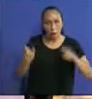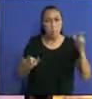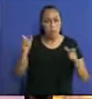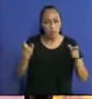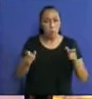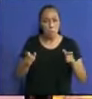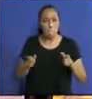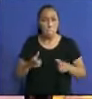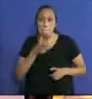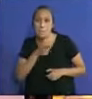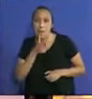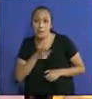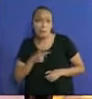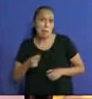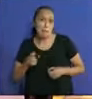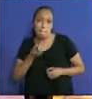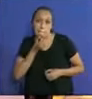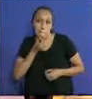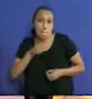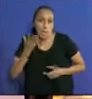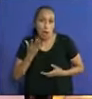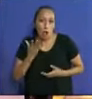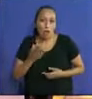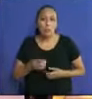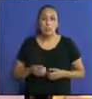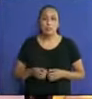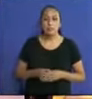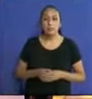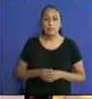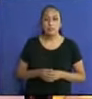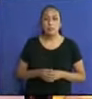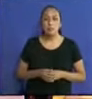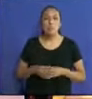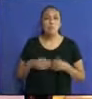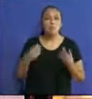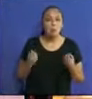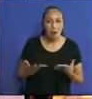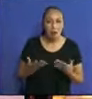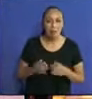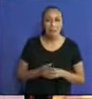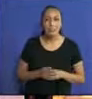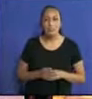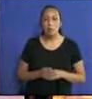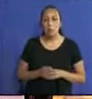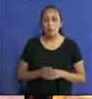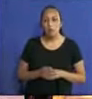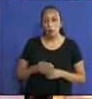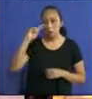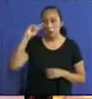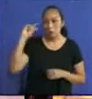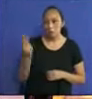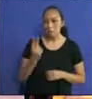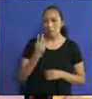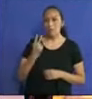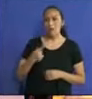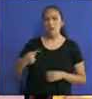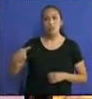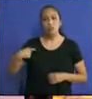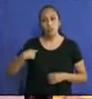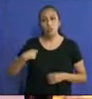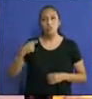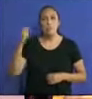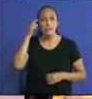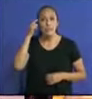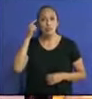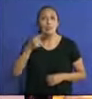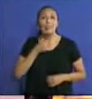mejores de lo que somos, porque es como si nos dijéramos, así querríamos ser.